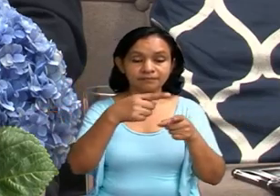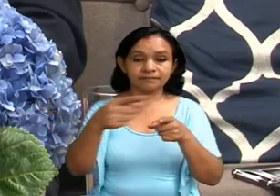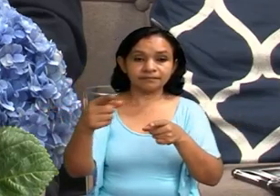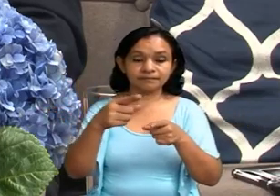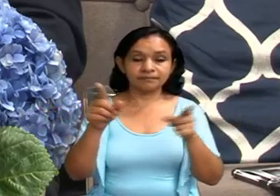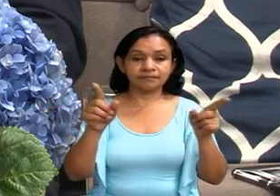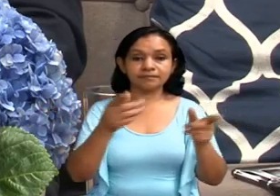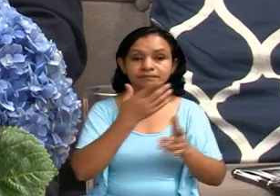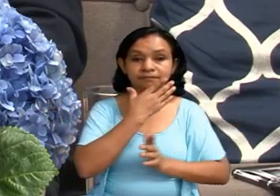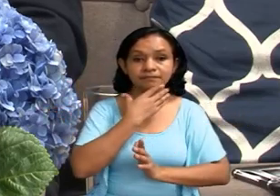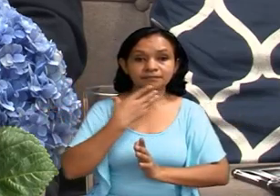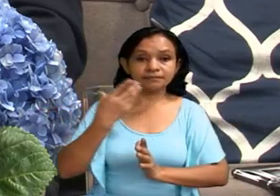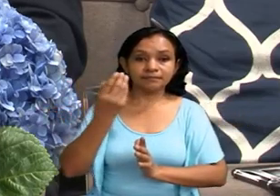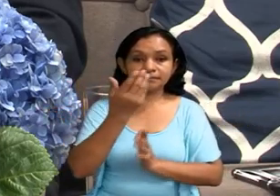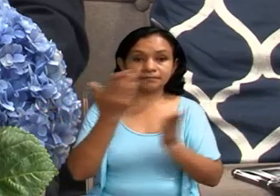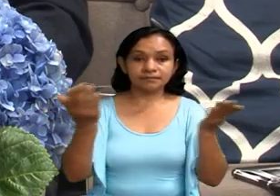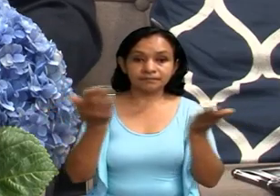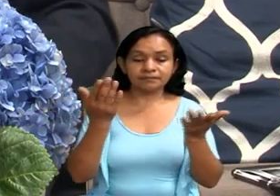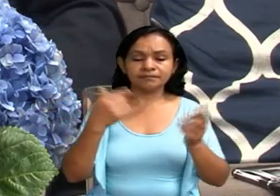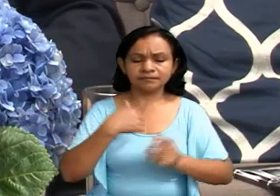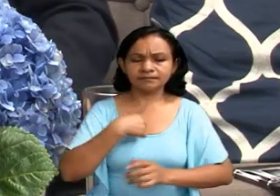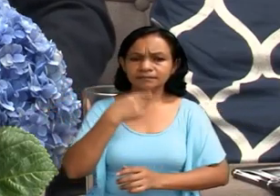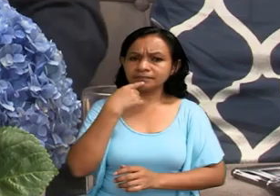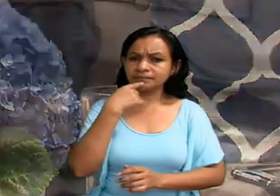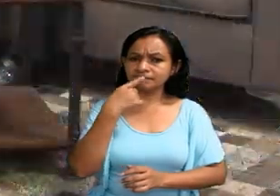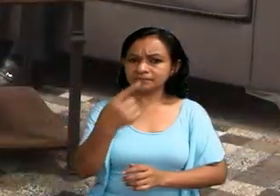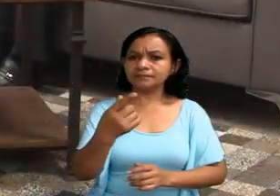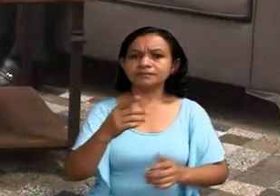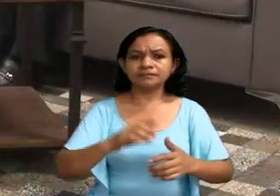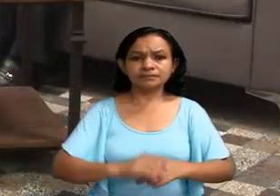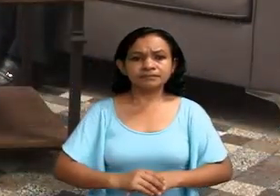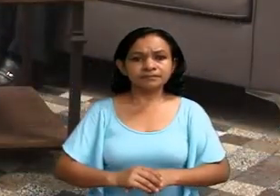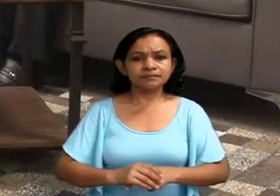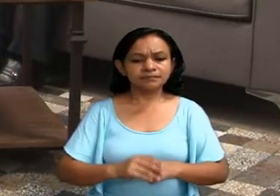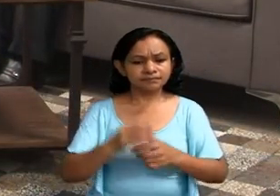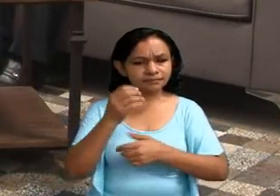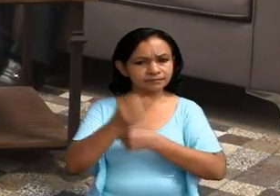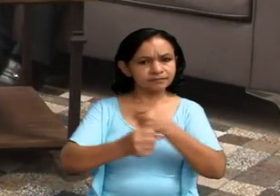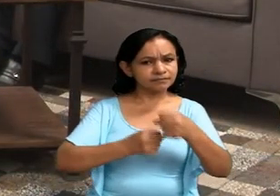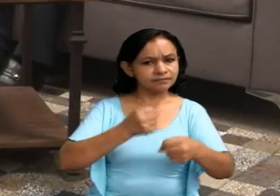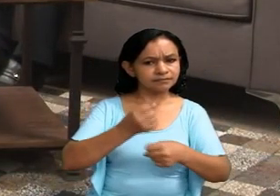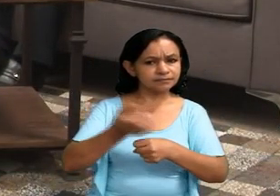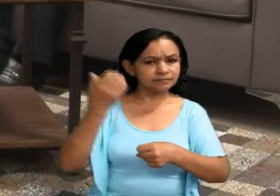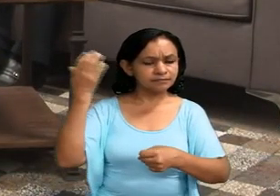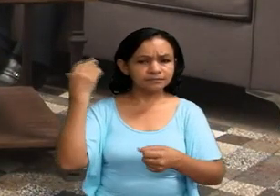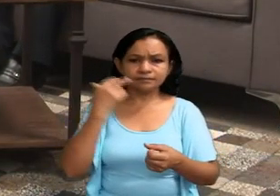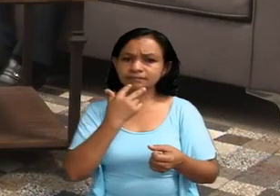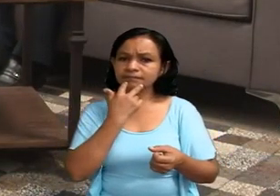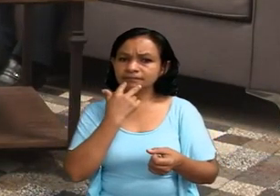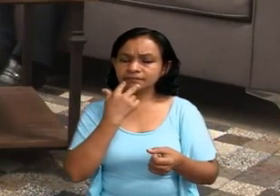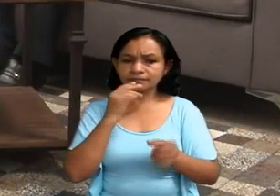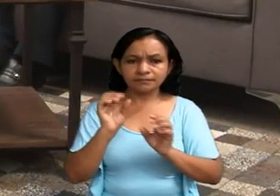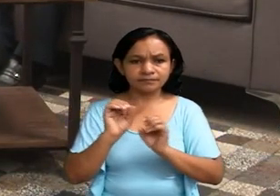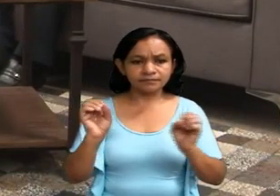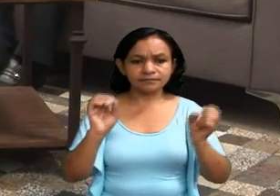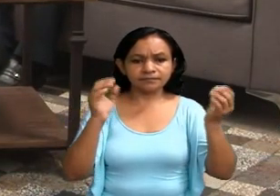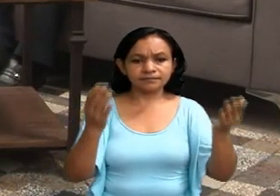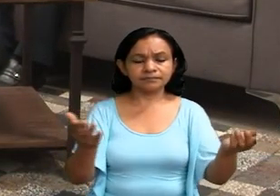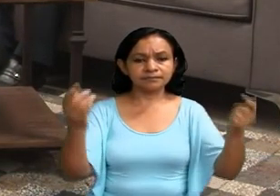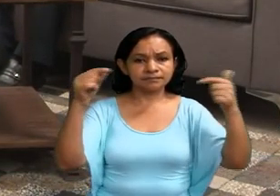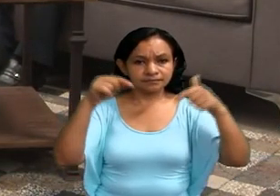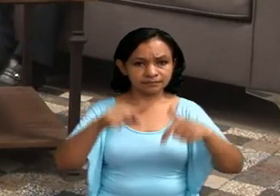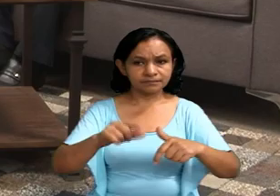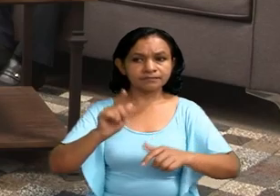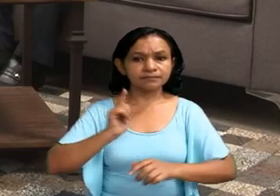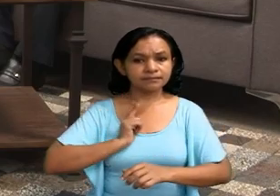orquestas juveniles. Entonces, yo te digo, es un número bastante importante. Hace años no teníamos nada y ahora